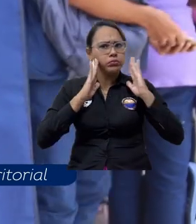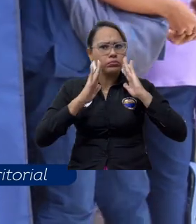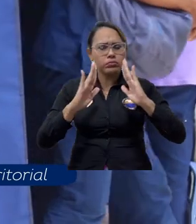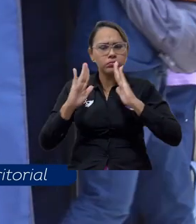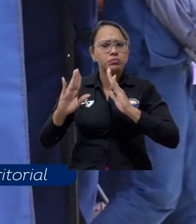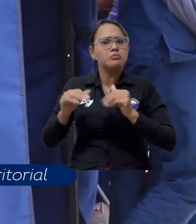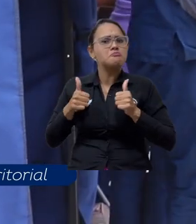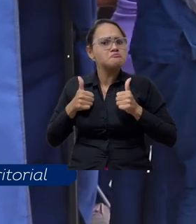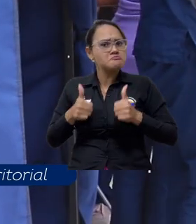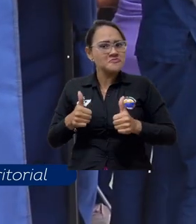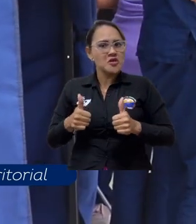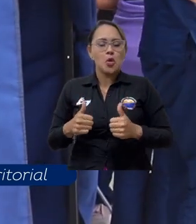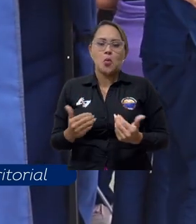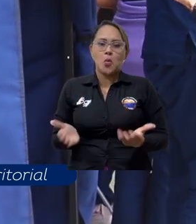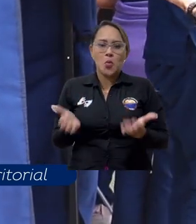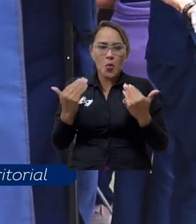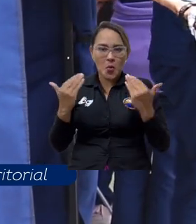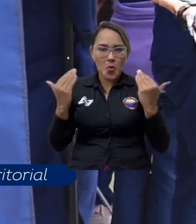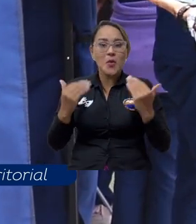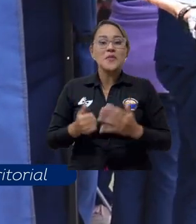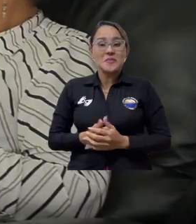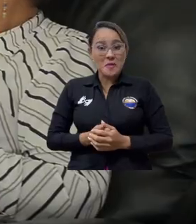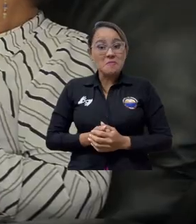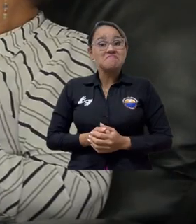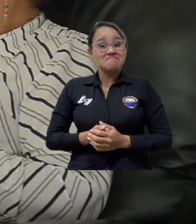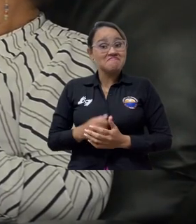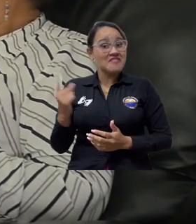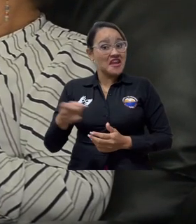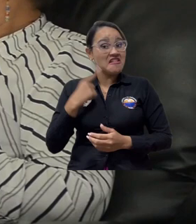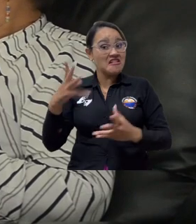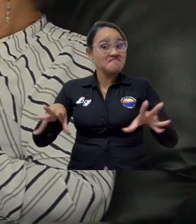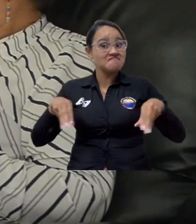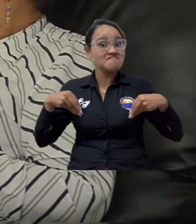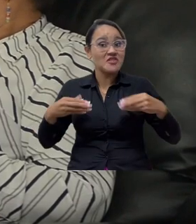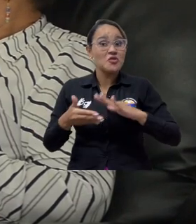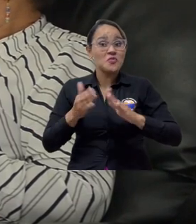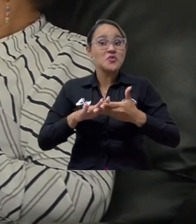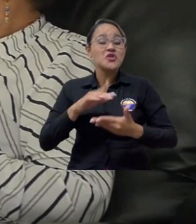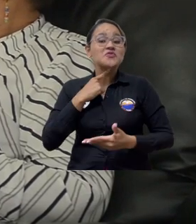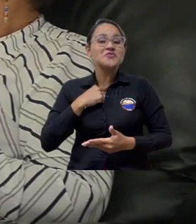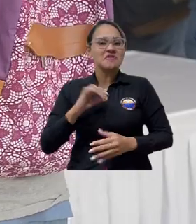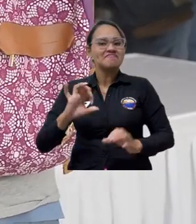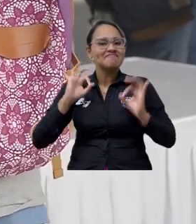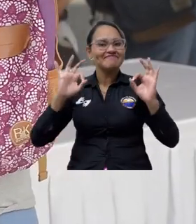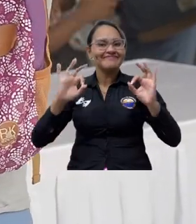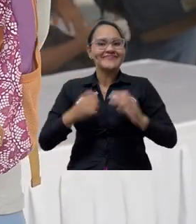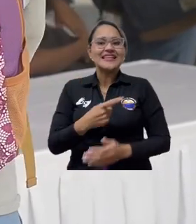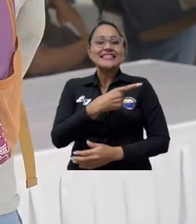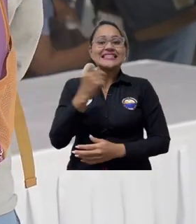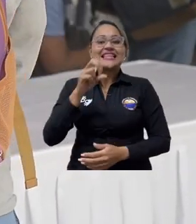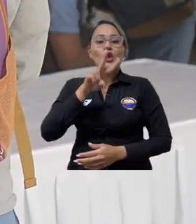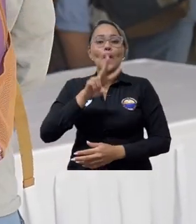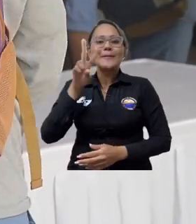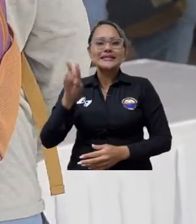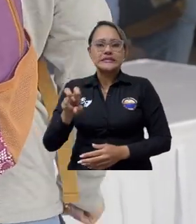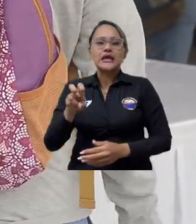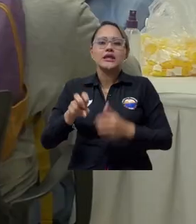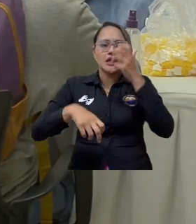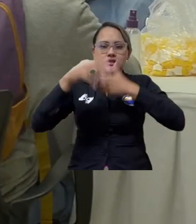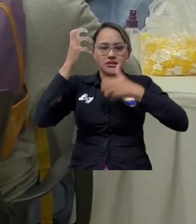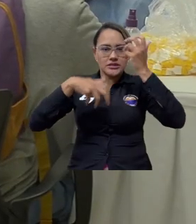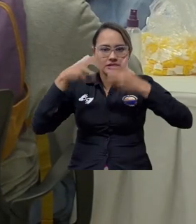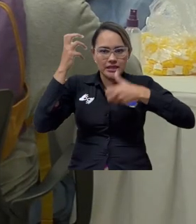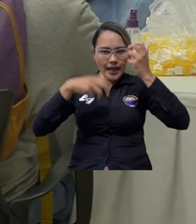lo que catalogamos como exitosa la jornada. Ha sido de gran aceptación en medio de la comunidad y la población. 127